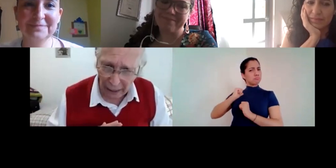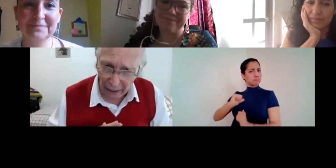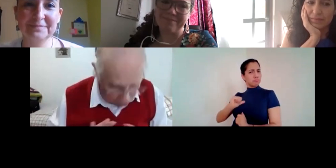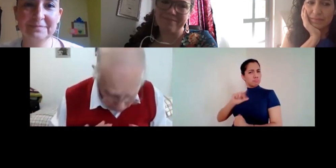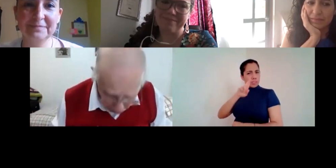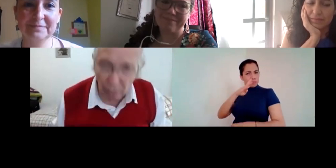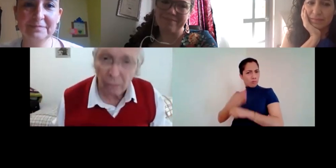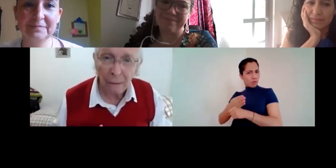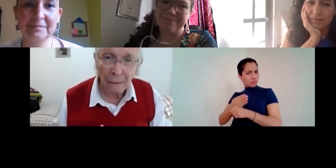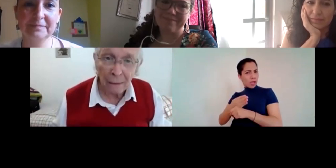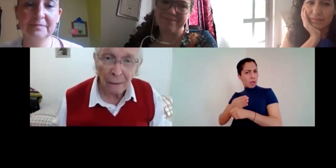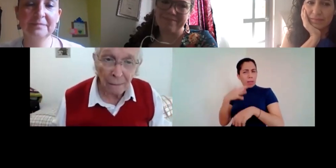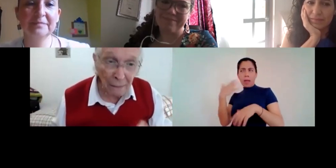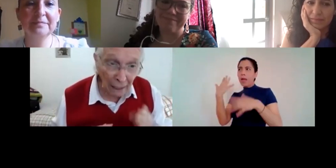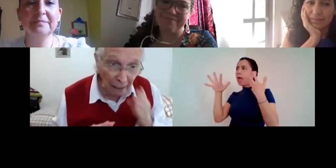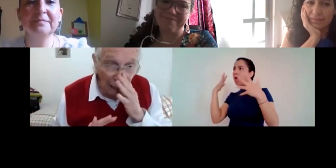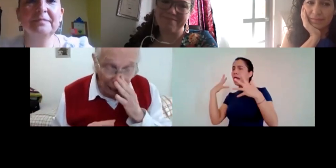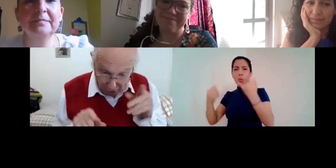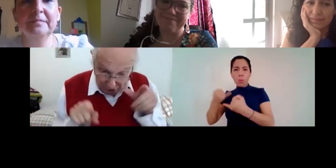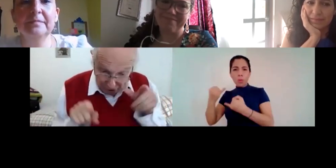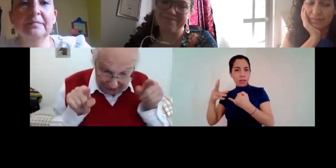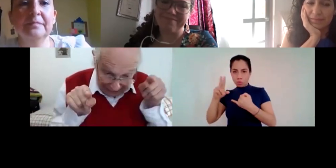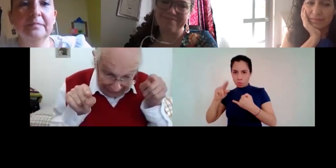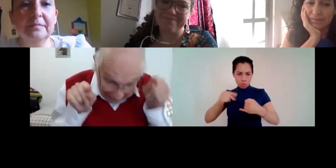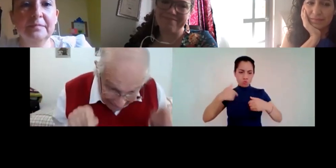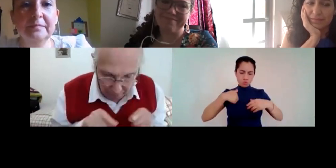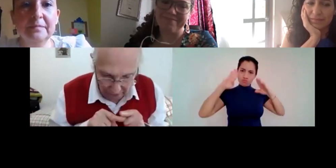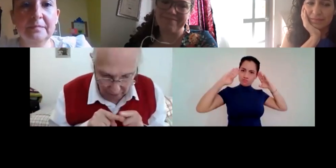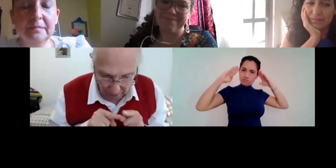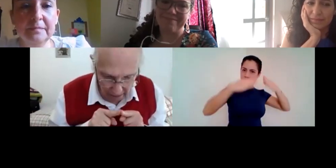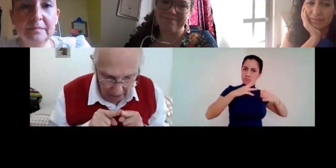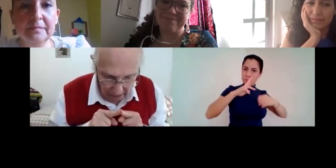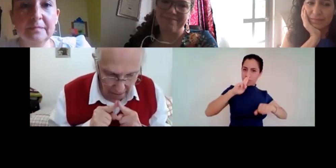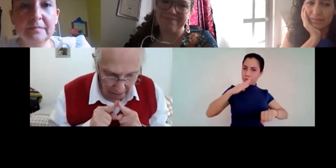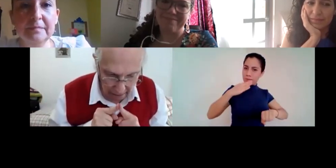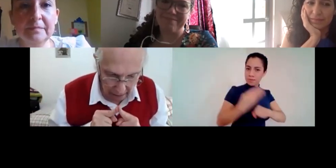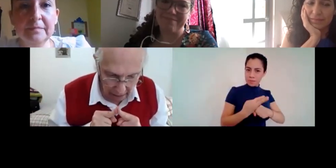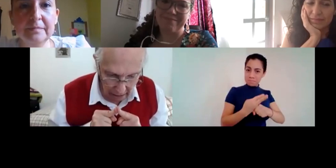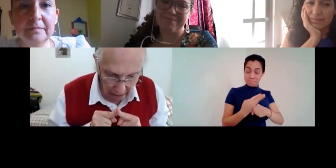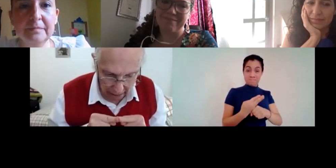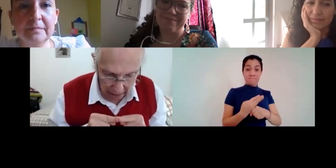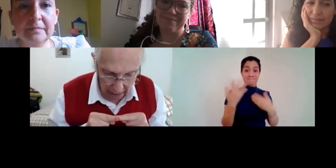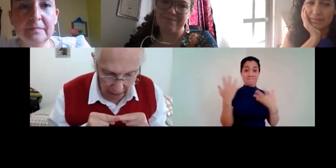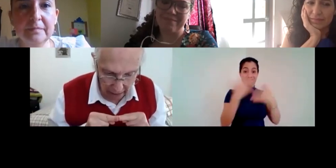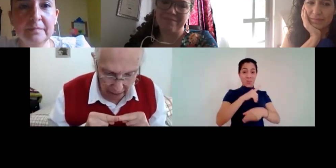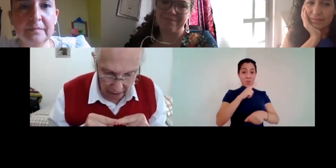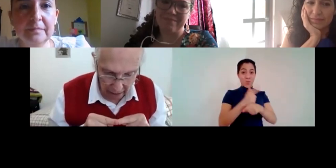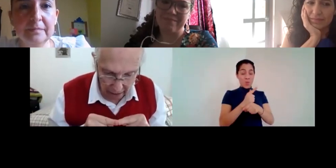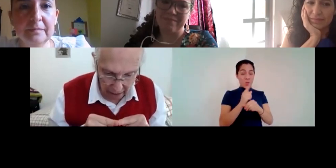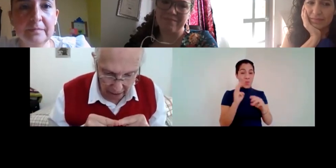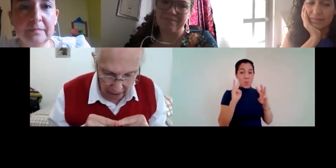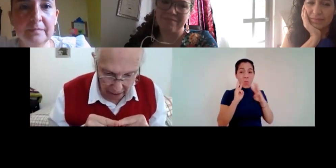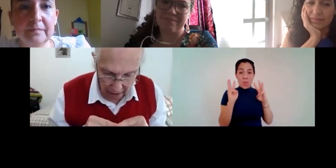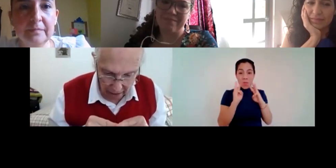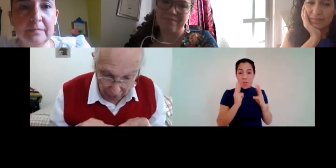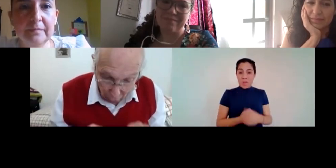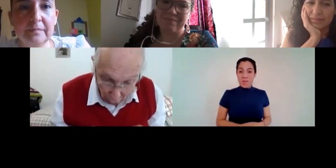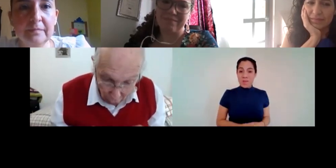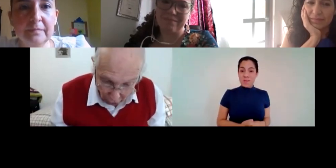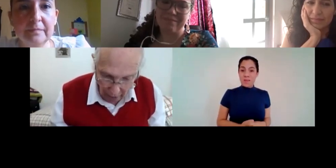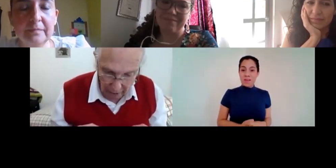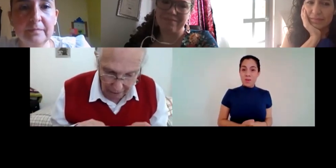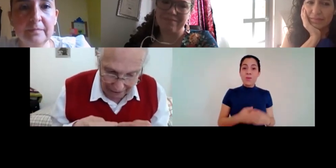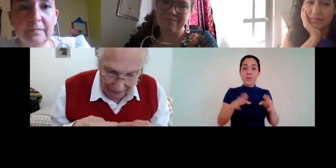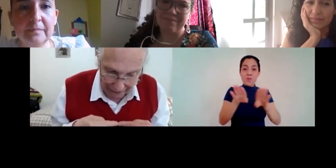¿no? miren entonces esta perspectiva de que el valor del